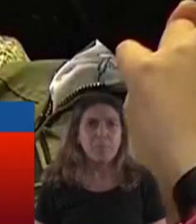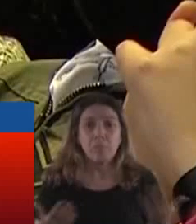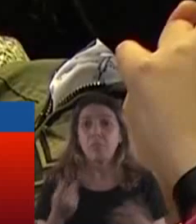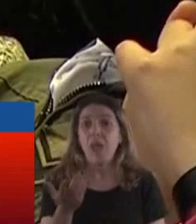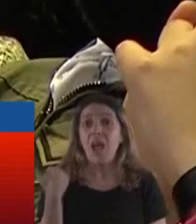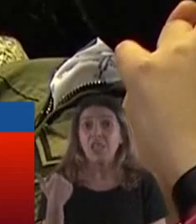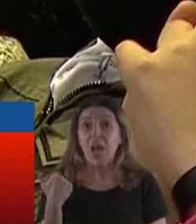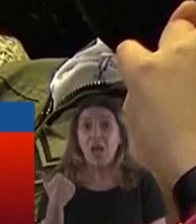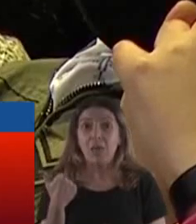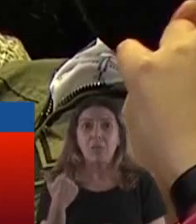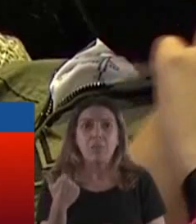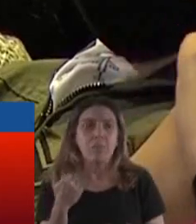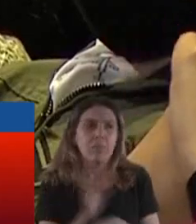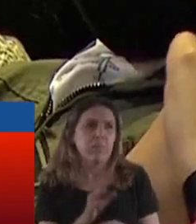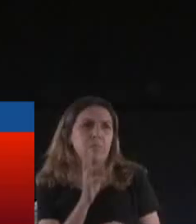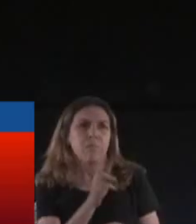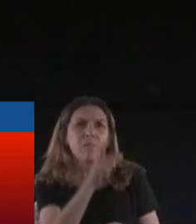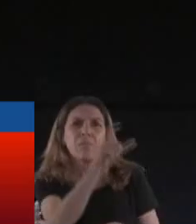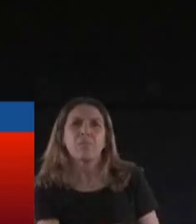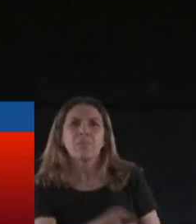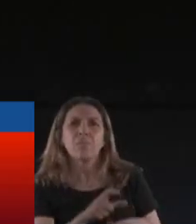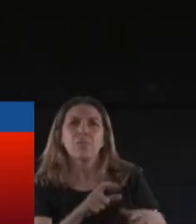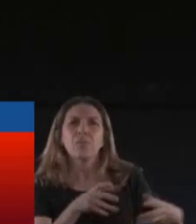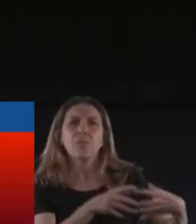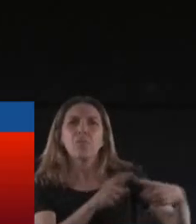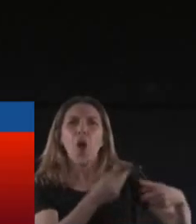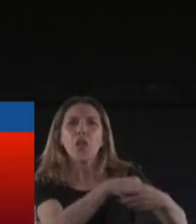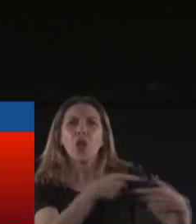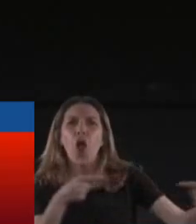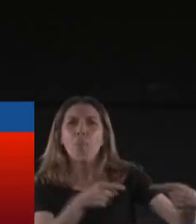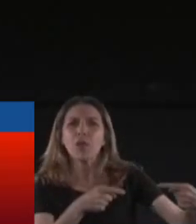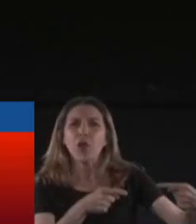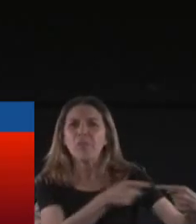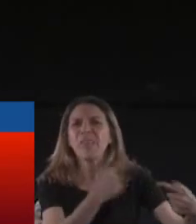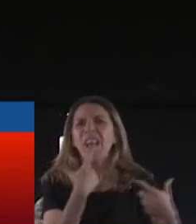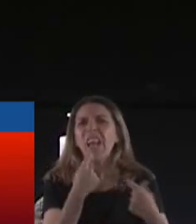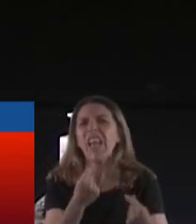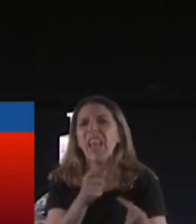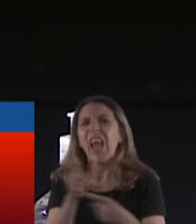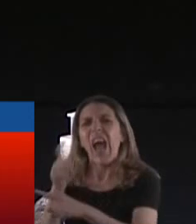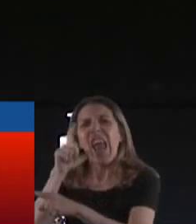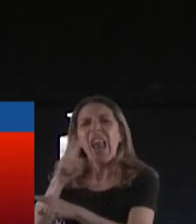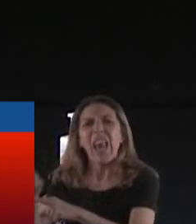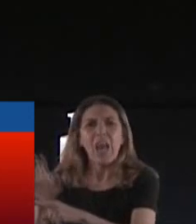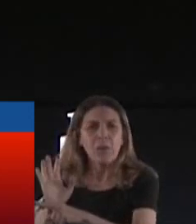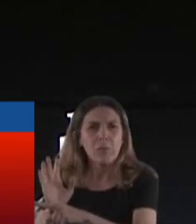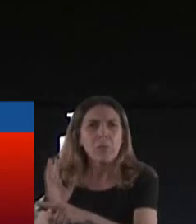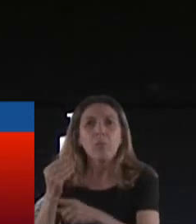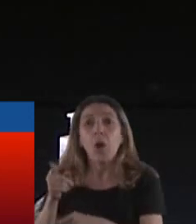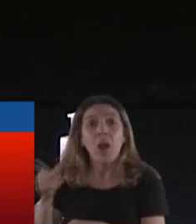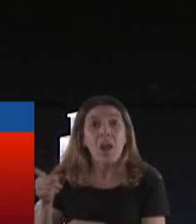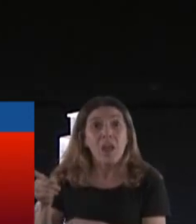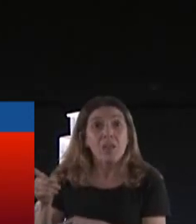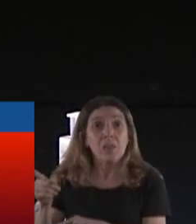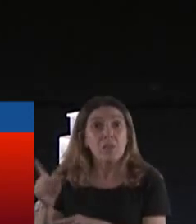Ayer leía a una opositora, presidenta de un partido opositor, que la criticaba a Eli porque Eli había llamado